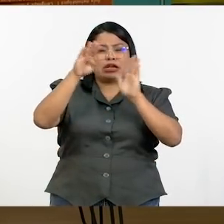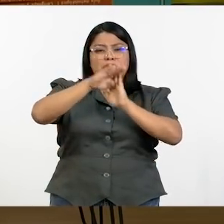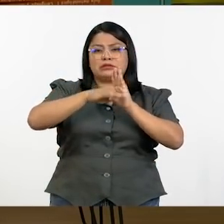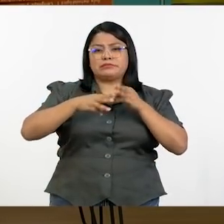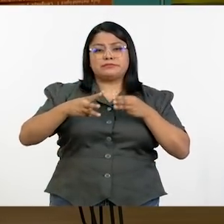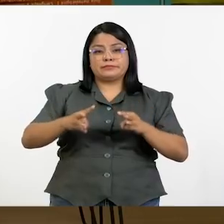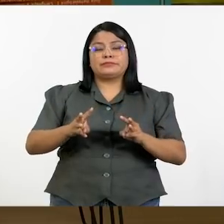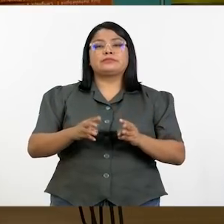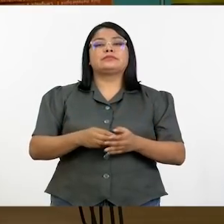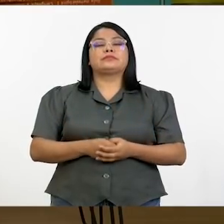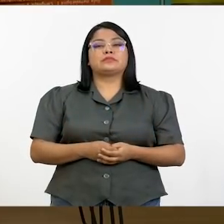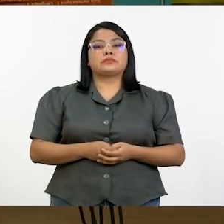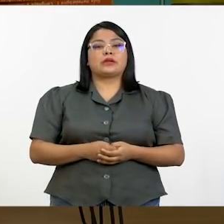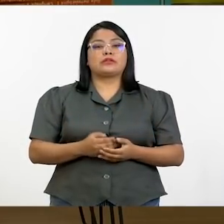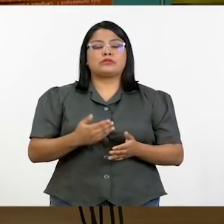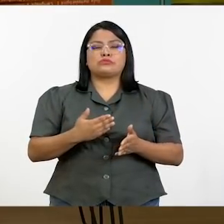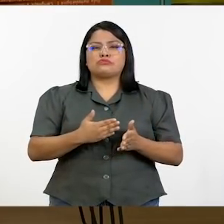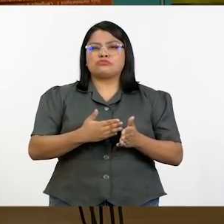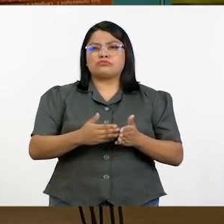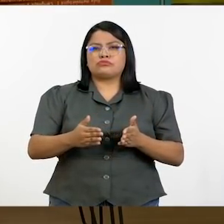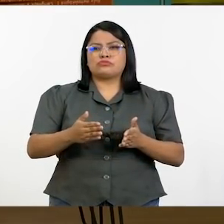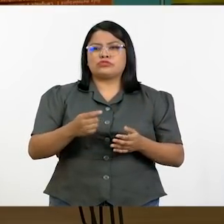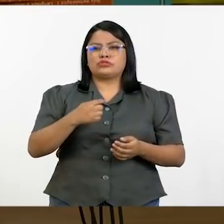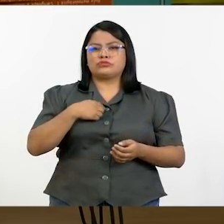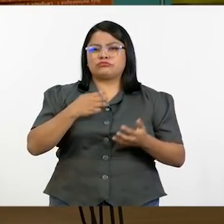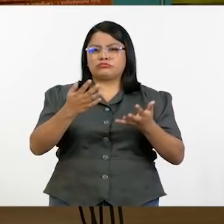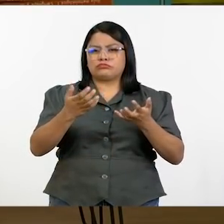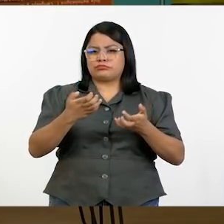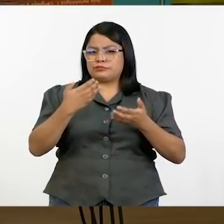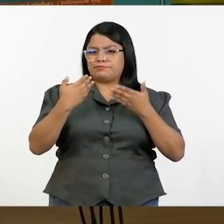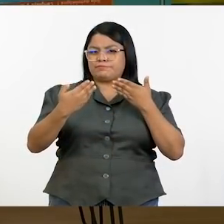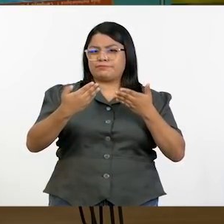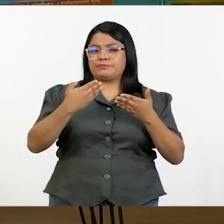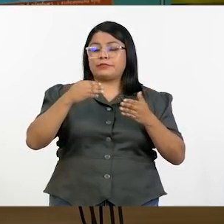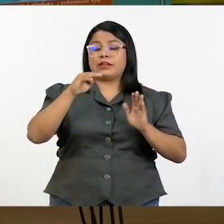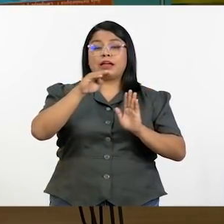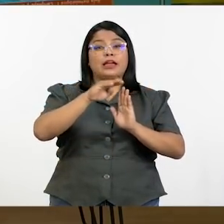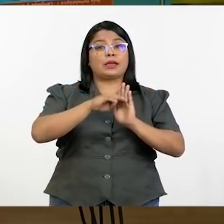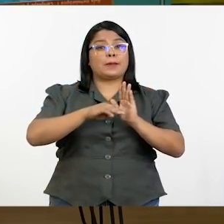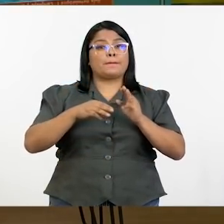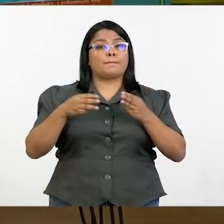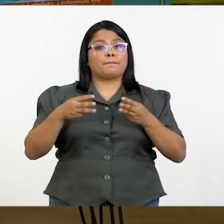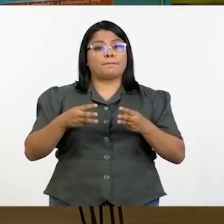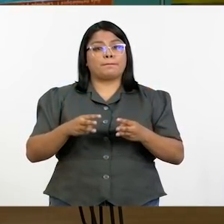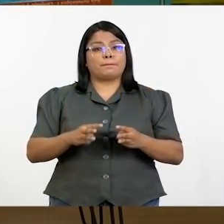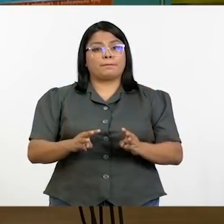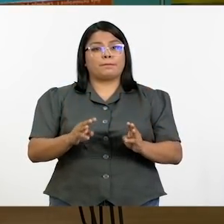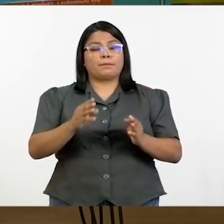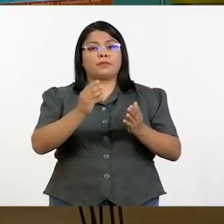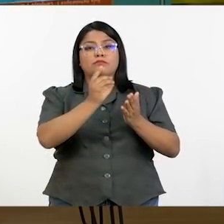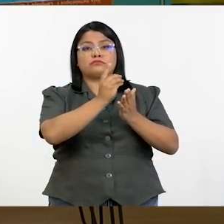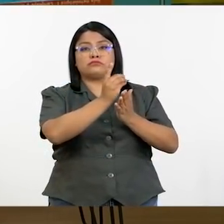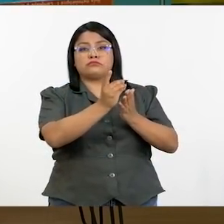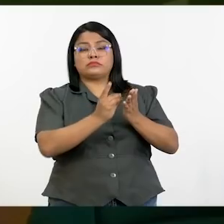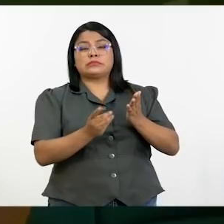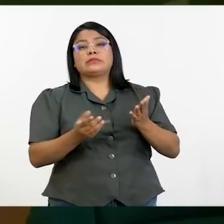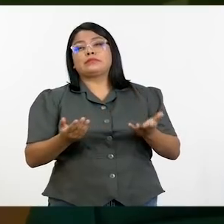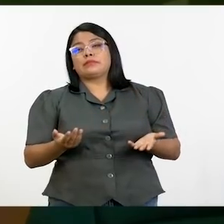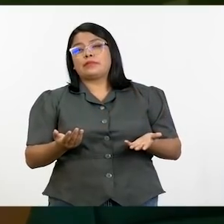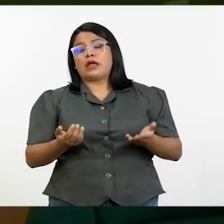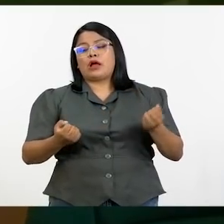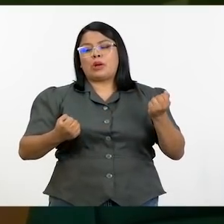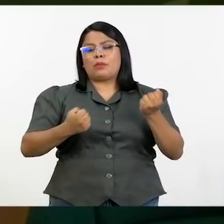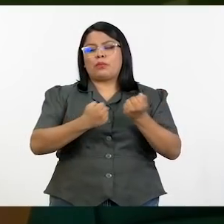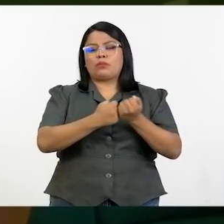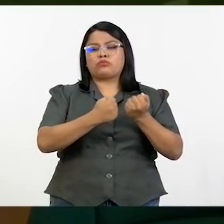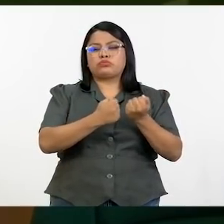guía metodológica? Para comenzar, Paola, quiero decirte que esta guía metodológica ha sido diseñada